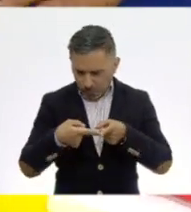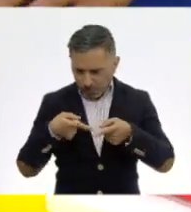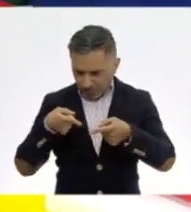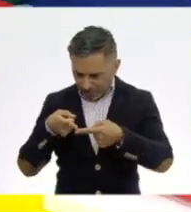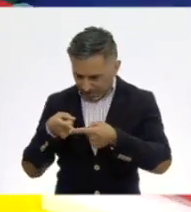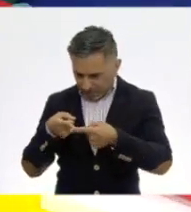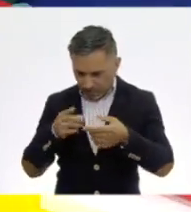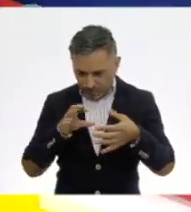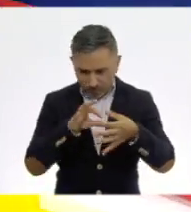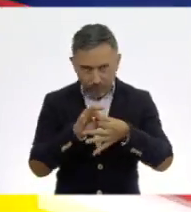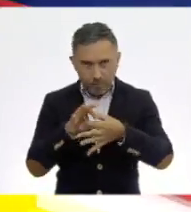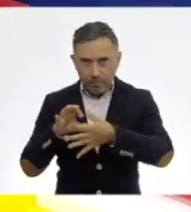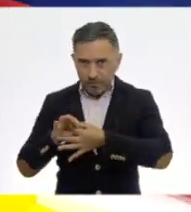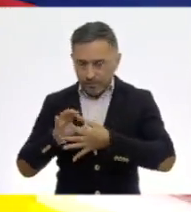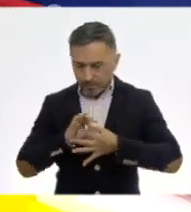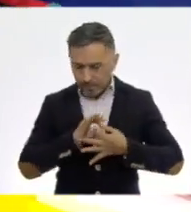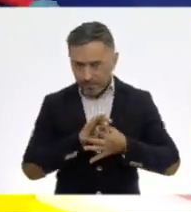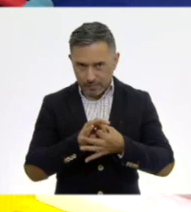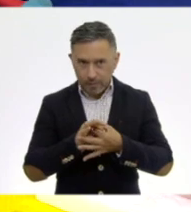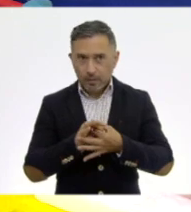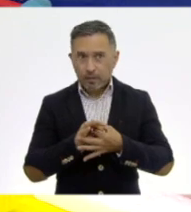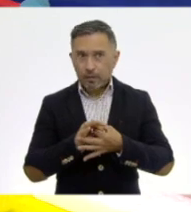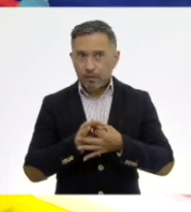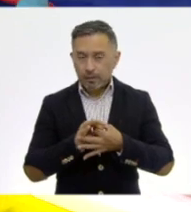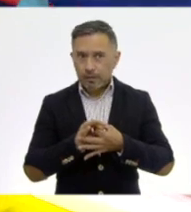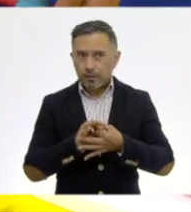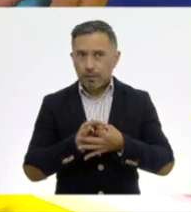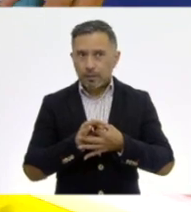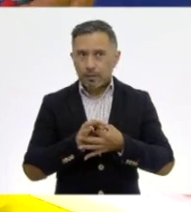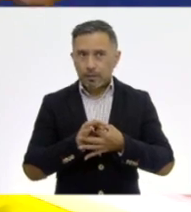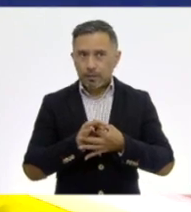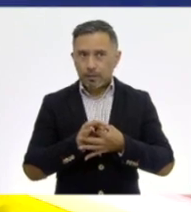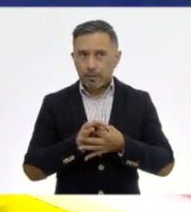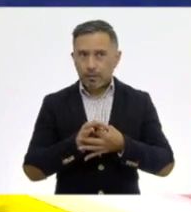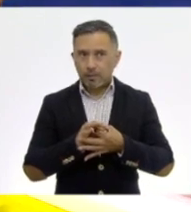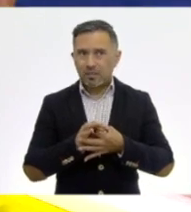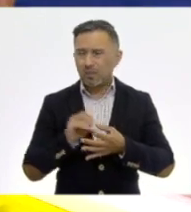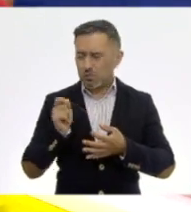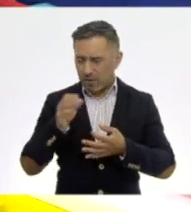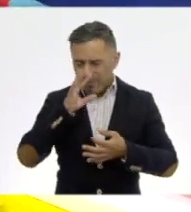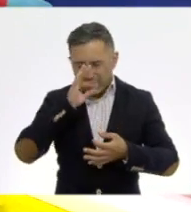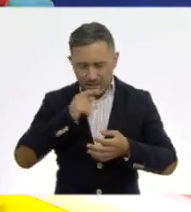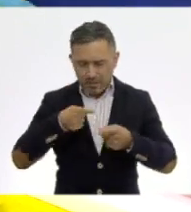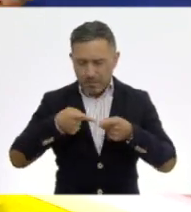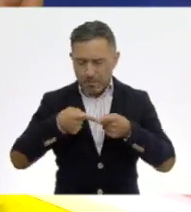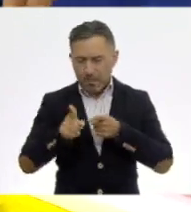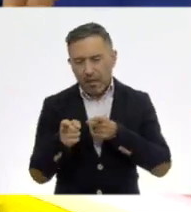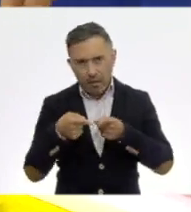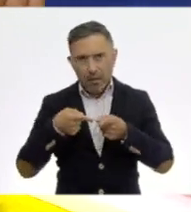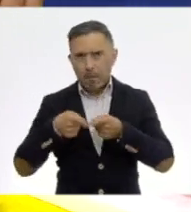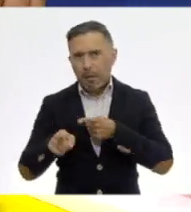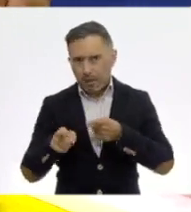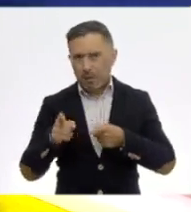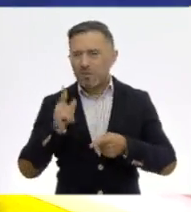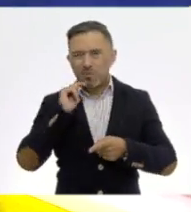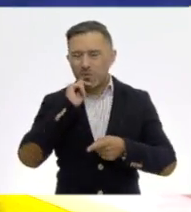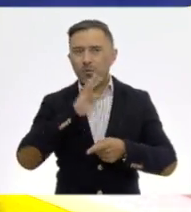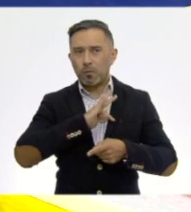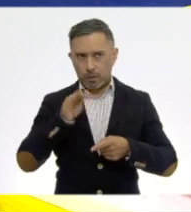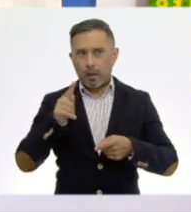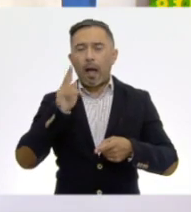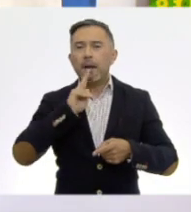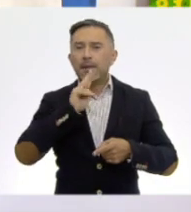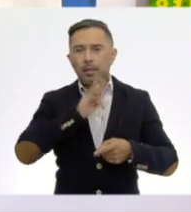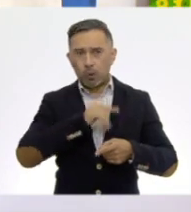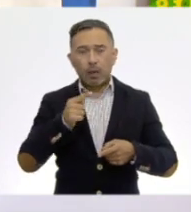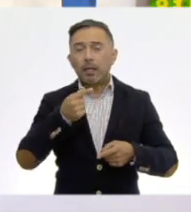Y vamos a darle entonces. ¡Ah! Uy, se despegan todas, pero bueno. Vamos a darle forma para que las niñas y